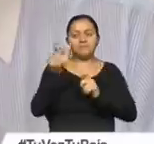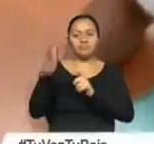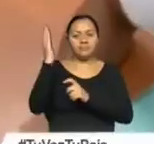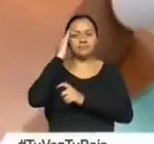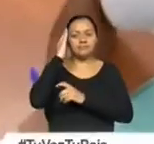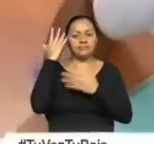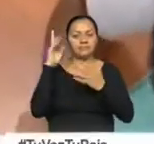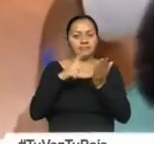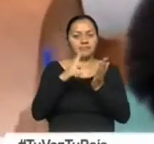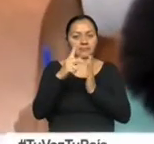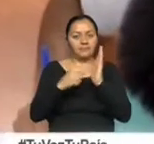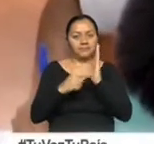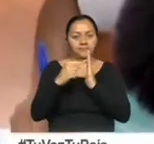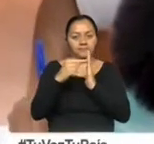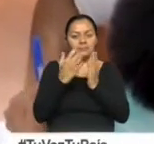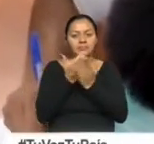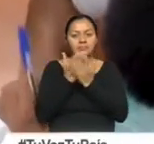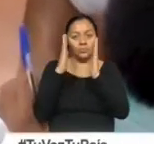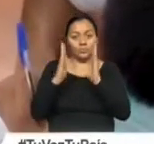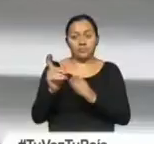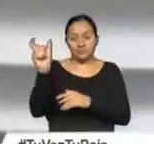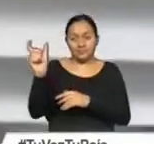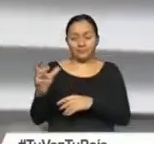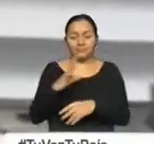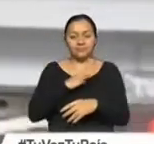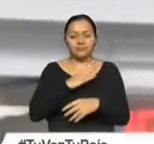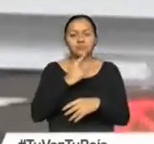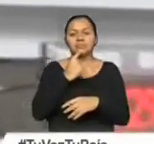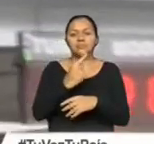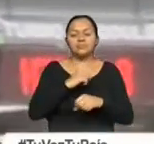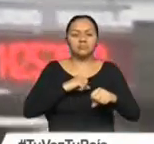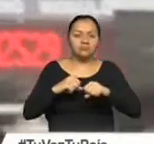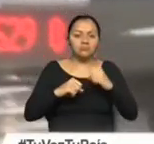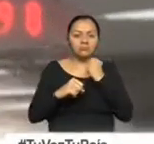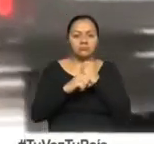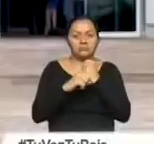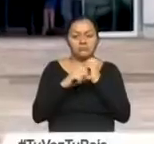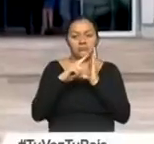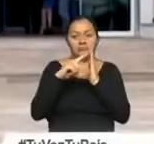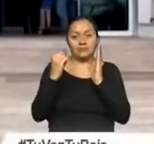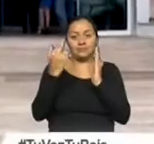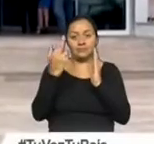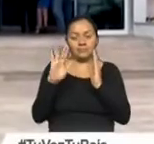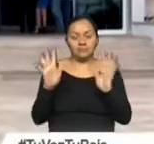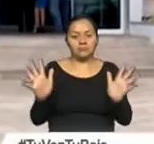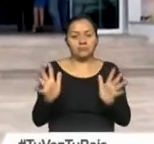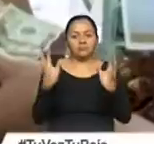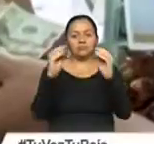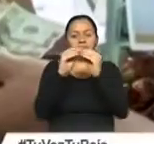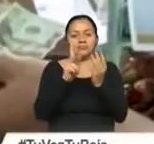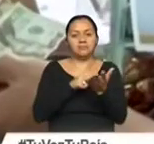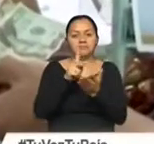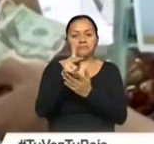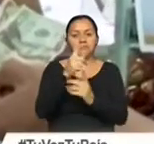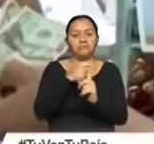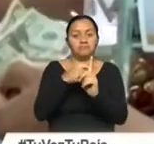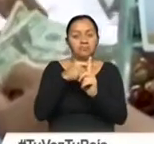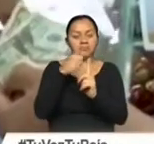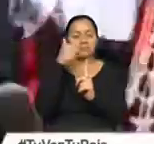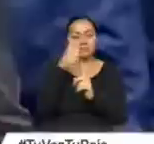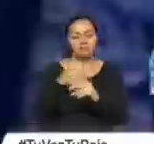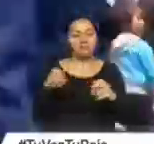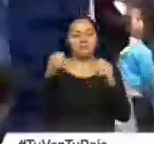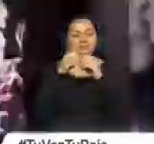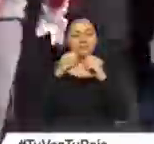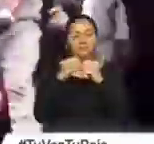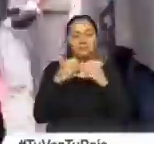ha impulsado. Para el economista Albán, esta ardua gestión del SRI, con acciones que han incentivado el pago oportuno y han combatido